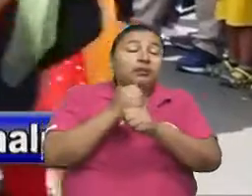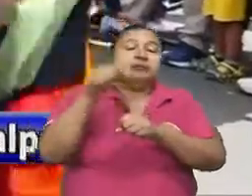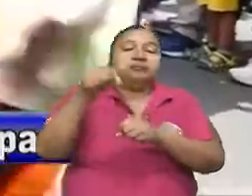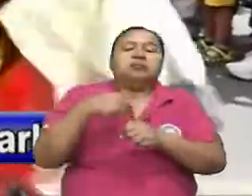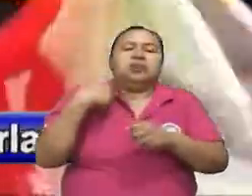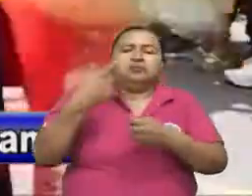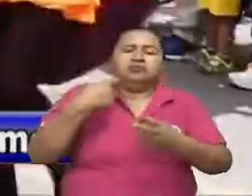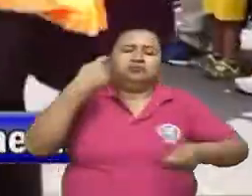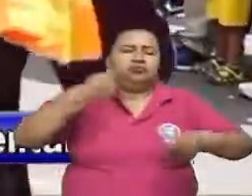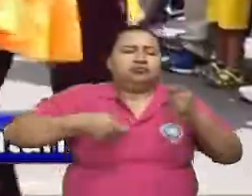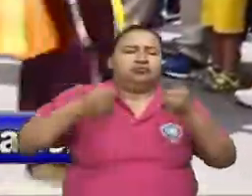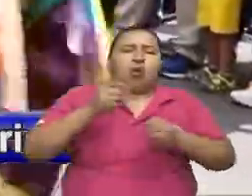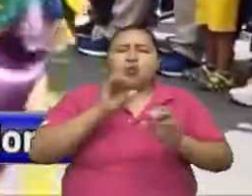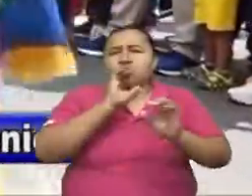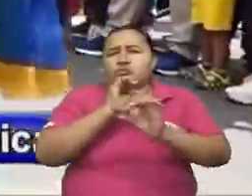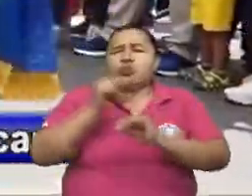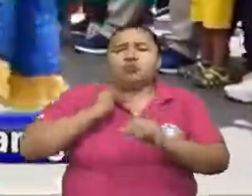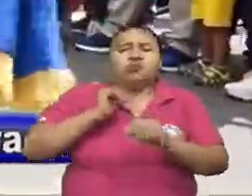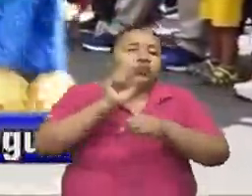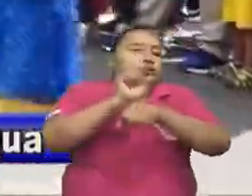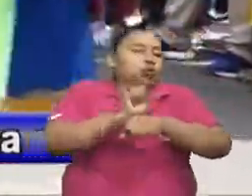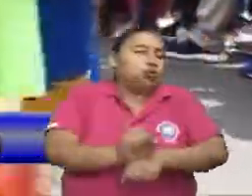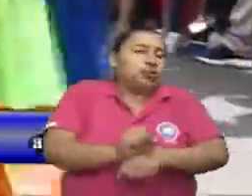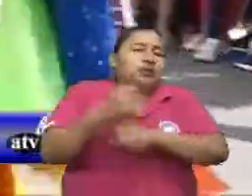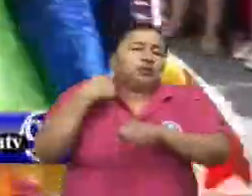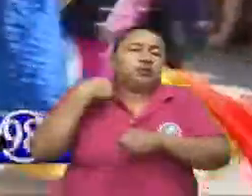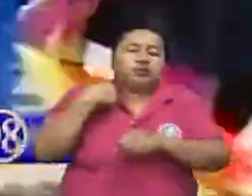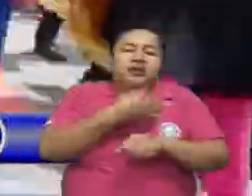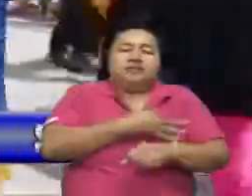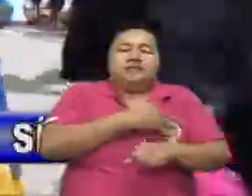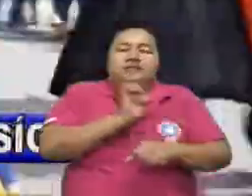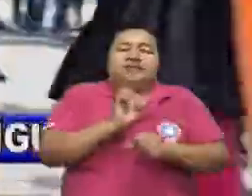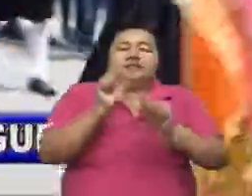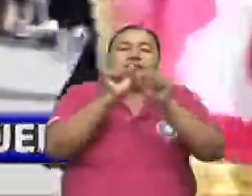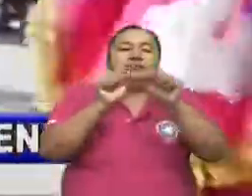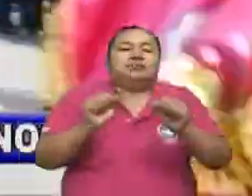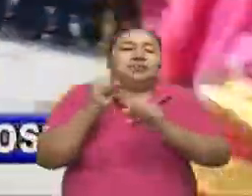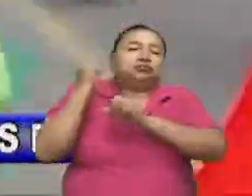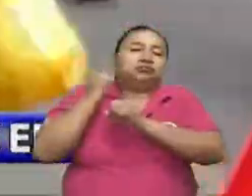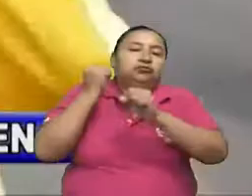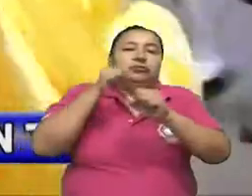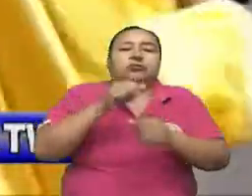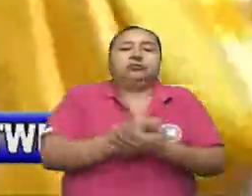al sonar de los filarmónicos por tradición y fe a San Jerónimo.